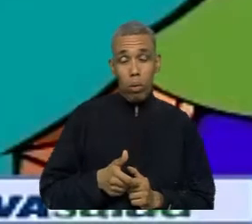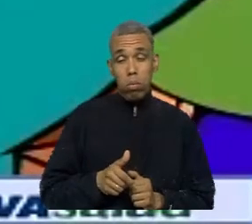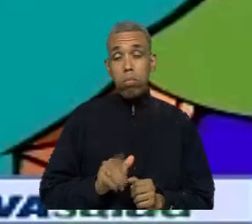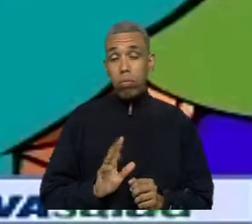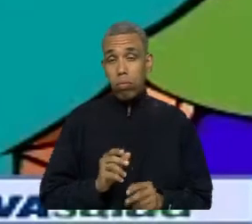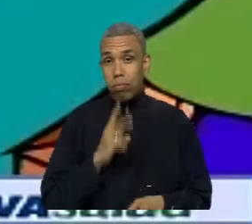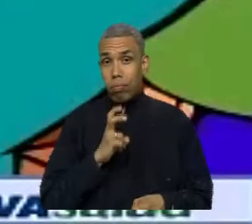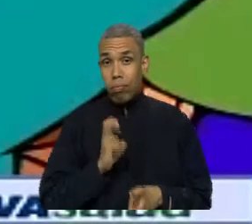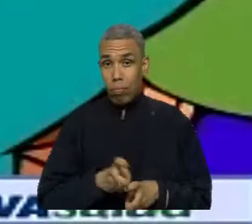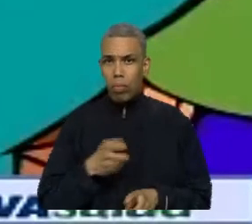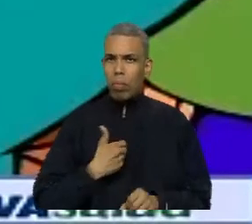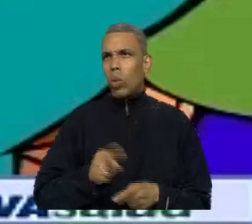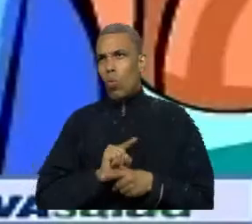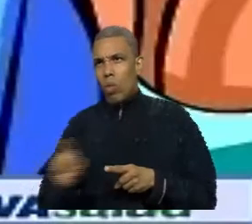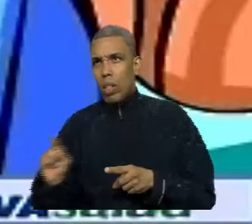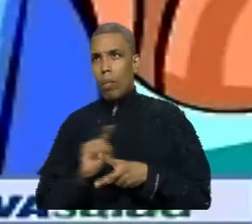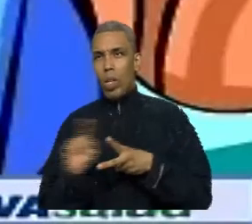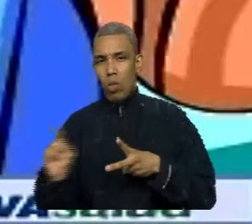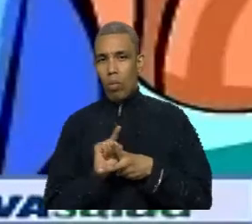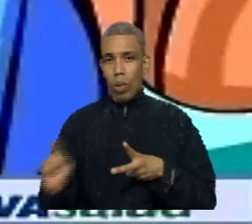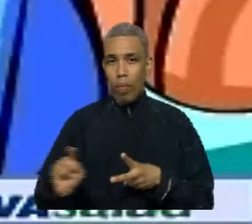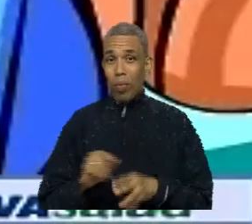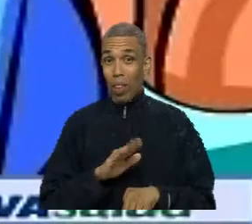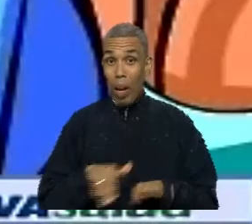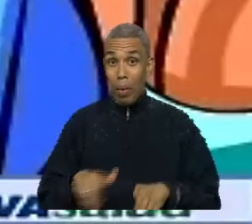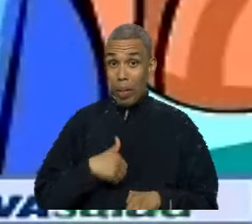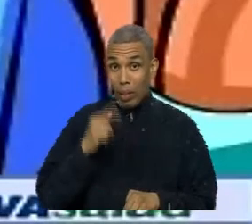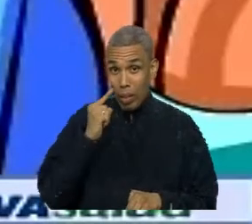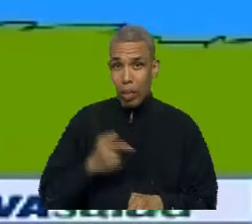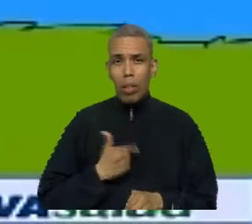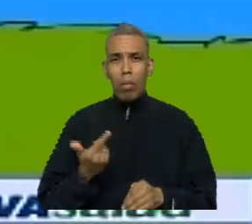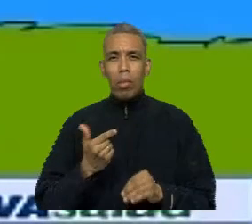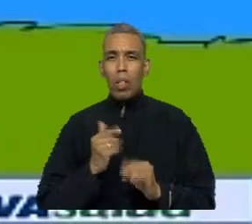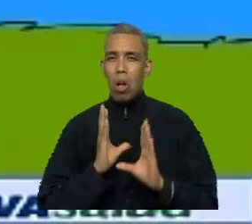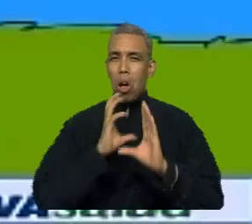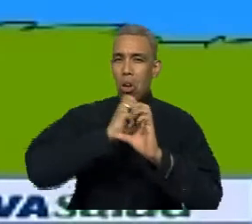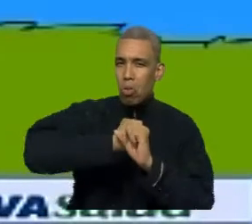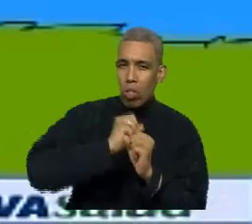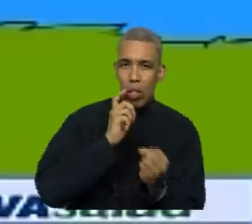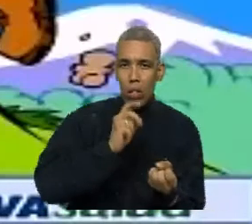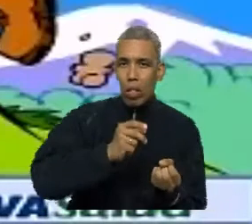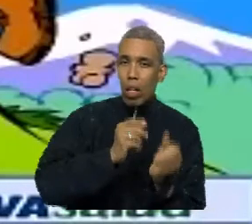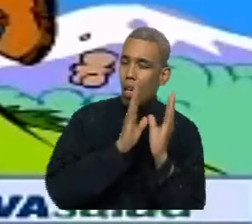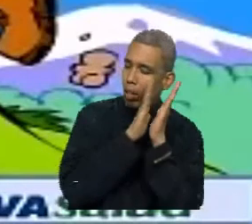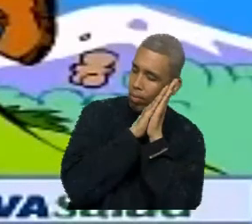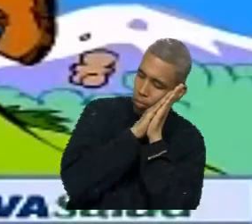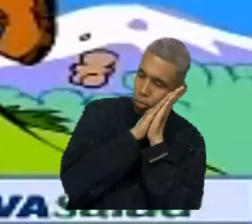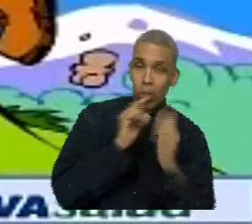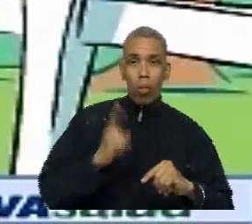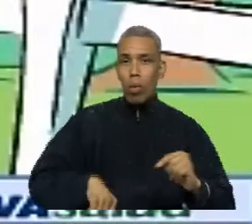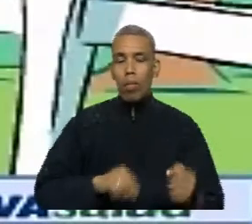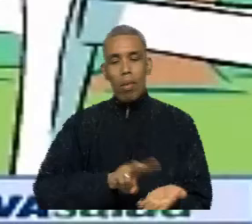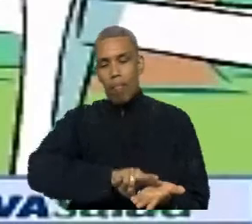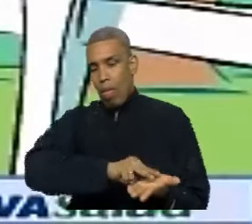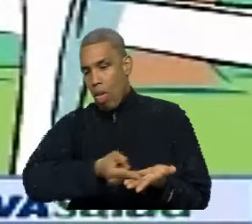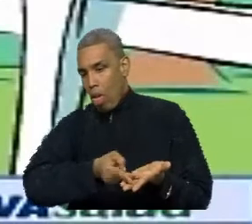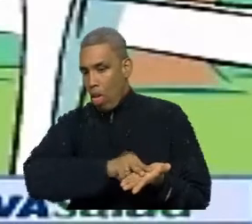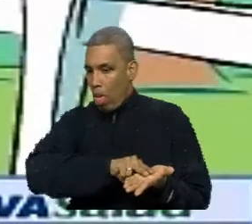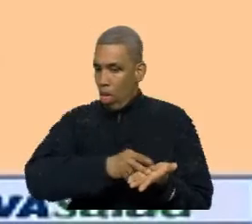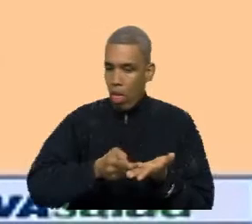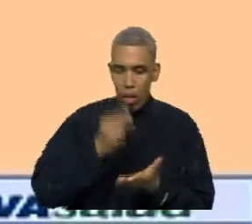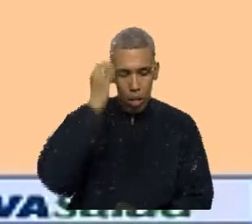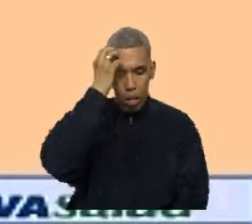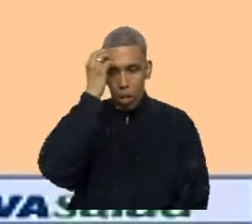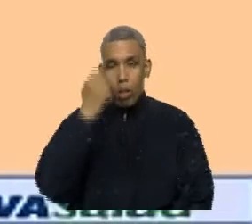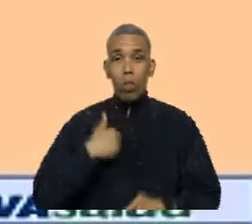que puede pasar algunas noches en vela y debe evitar algunas actividades como jugar al balón, hacer excursiones o montar en